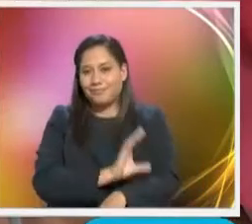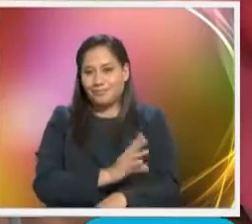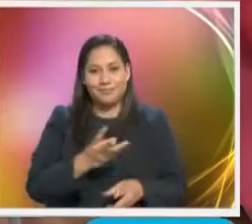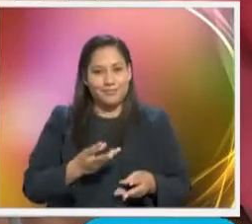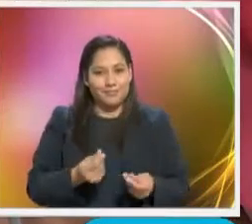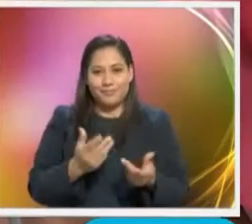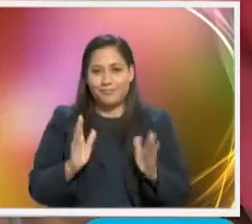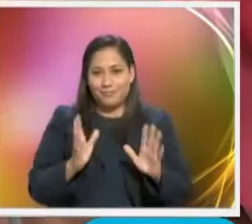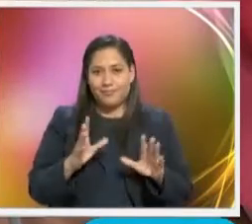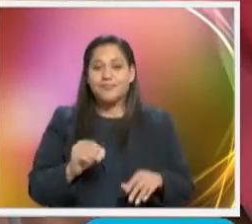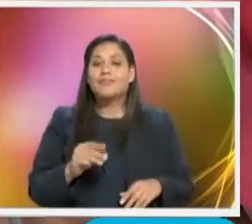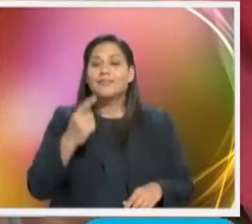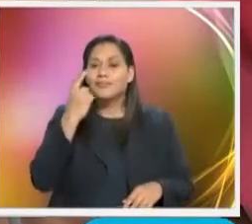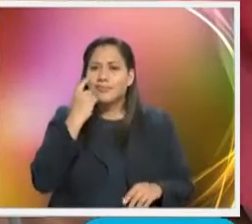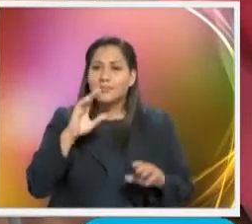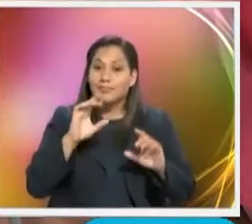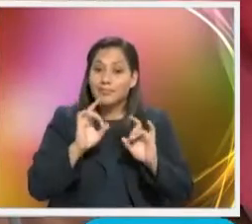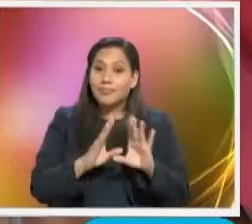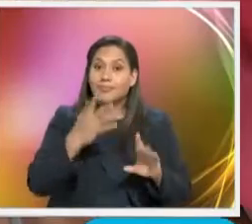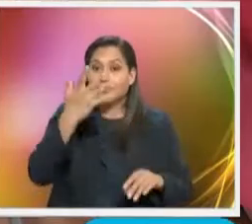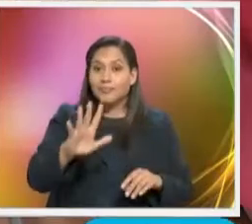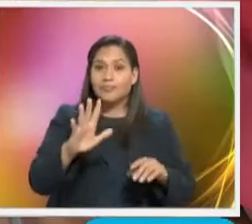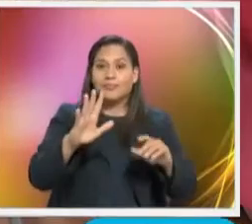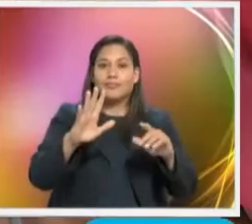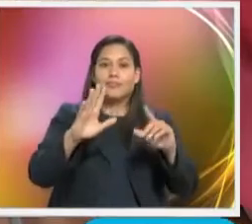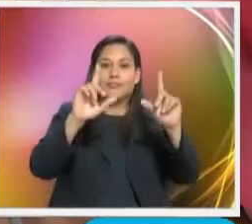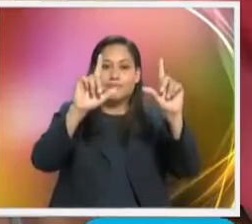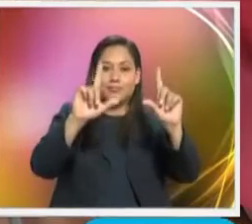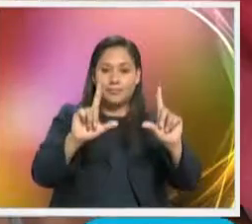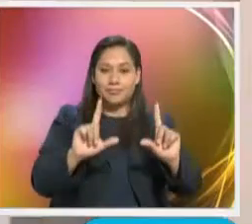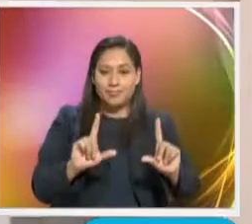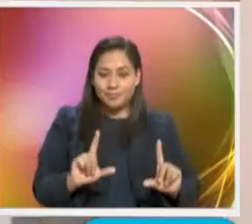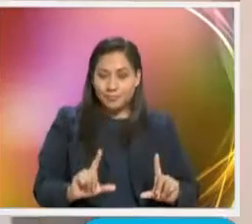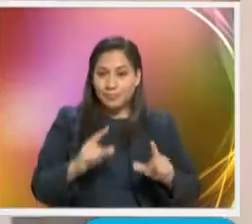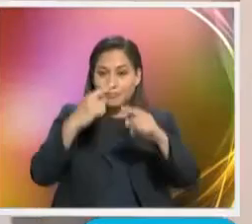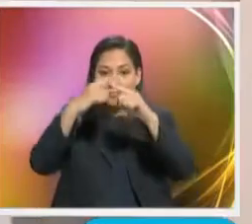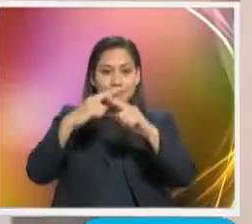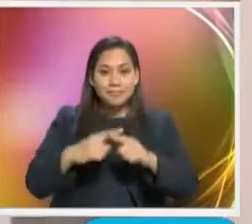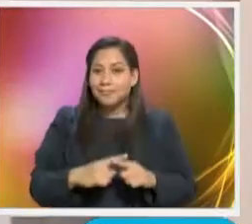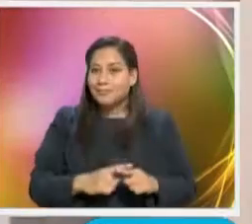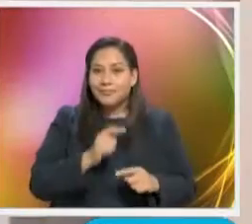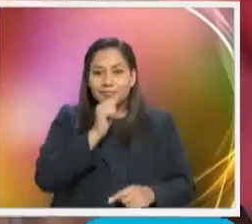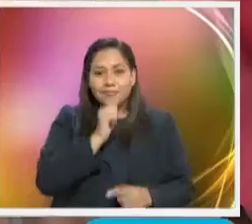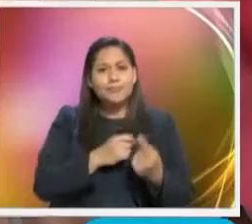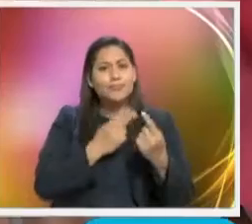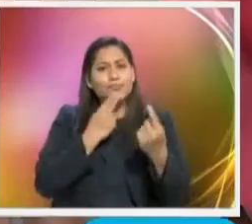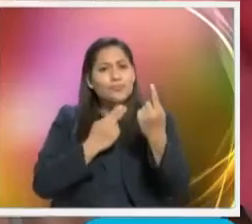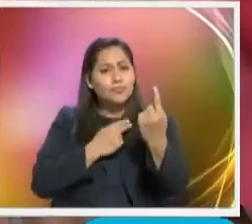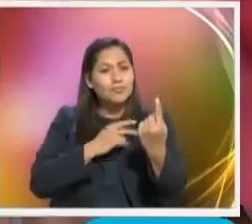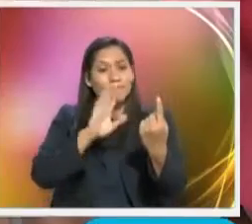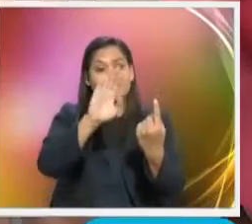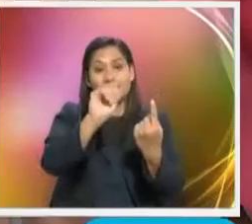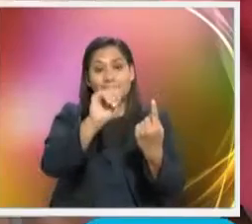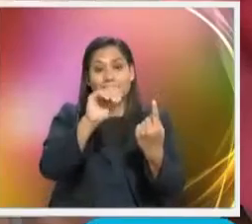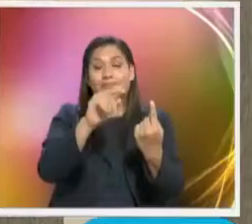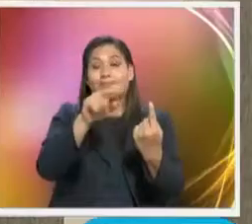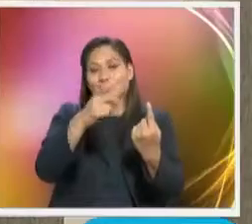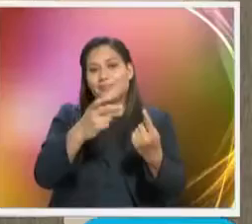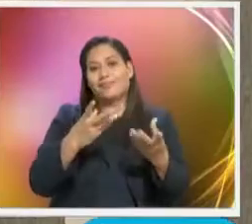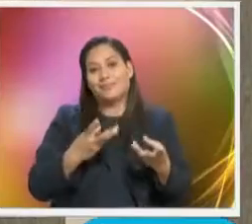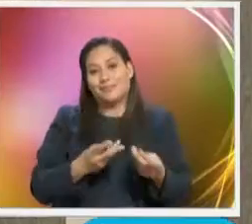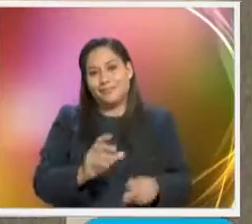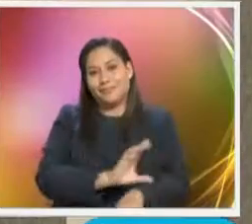común, ¿no? Que de Claro. repente tenemos hasta 10 aplicaciones abiertas Sí. y que Exacto. no estamos utilizando más que una. Y esas otras 9 Sí. te están